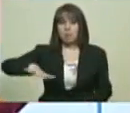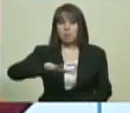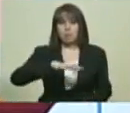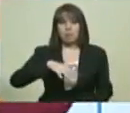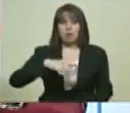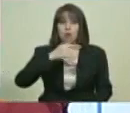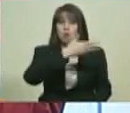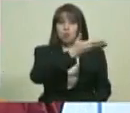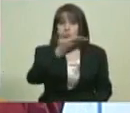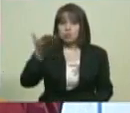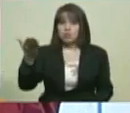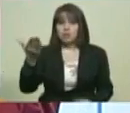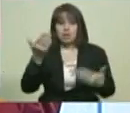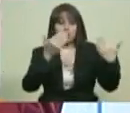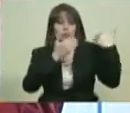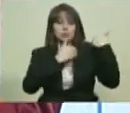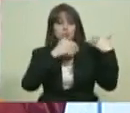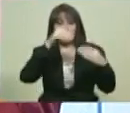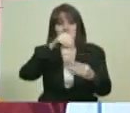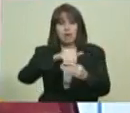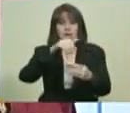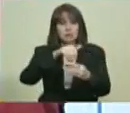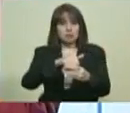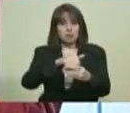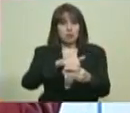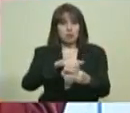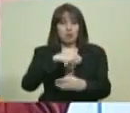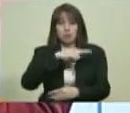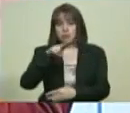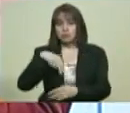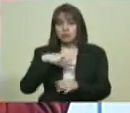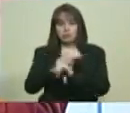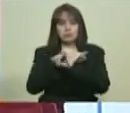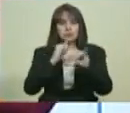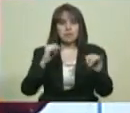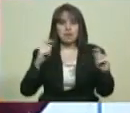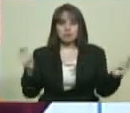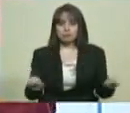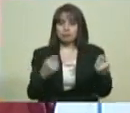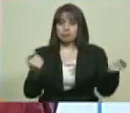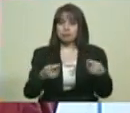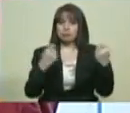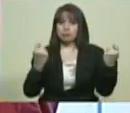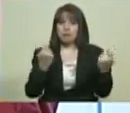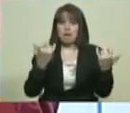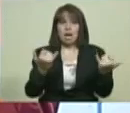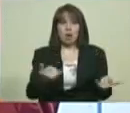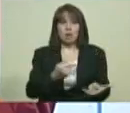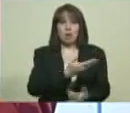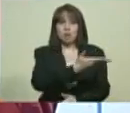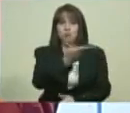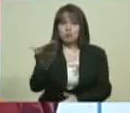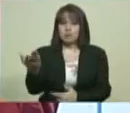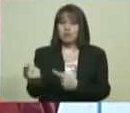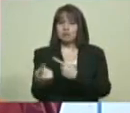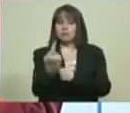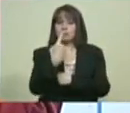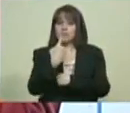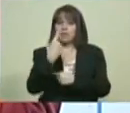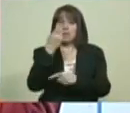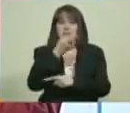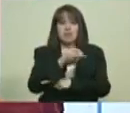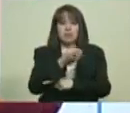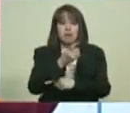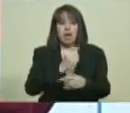toca a ustedes, compatriotas. Ya lo hicimos todo. Ahora le toca a ustedes. Le toca a cada uno de